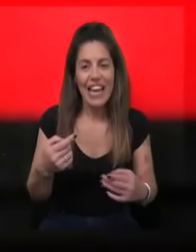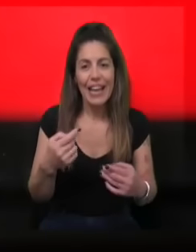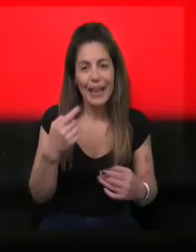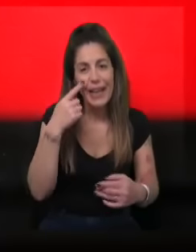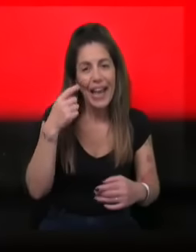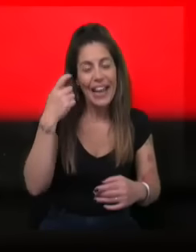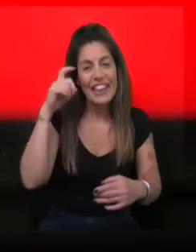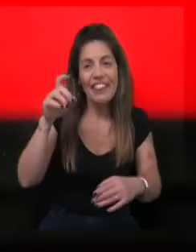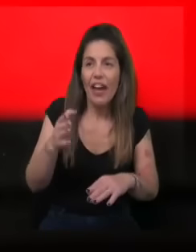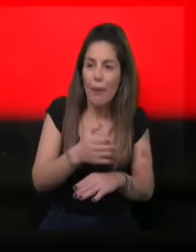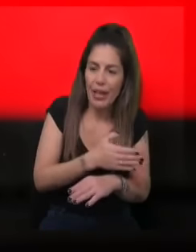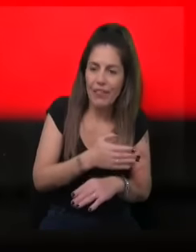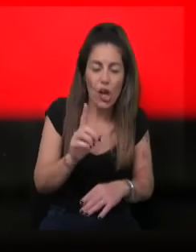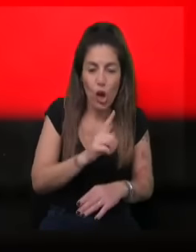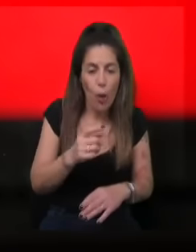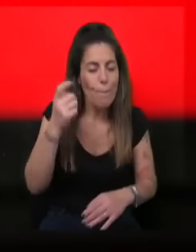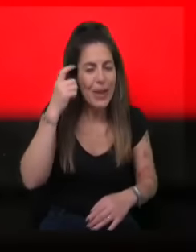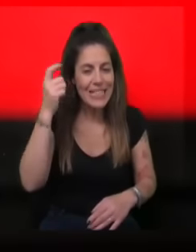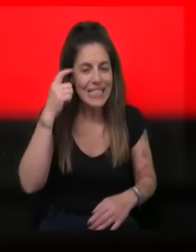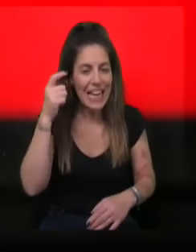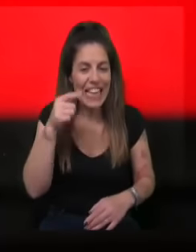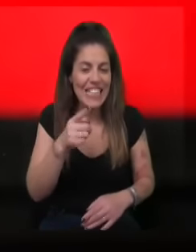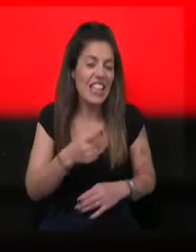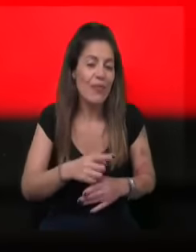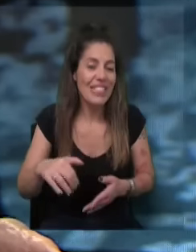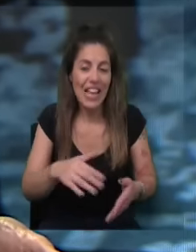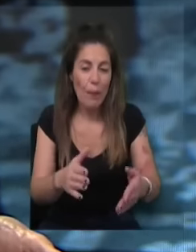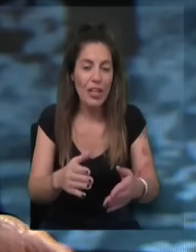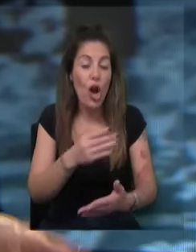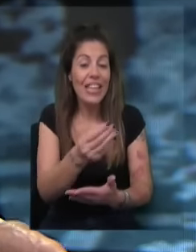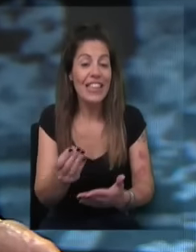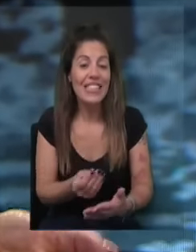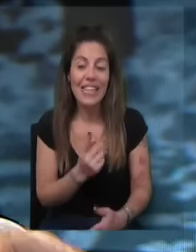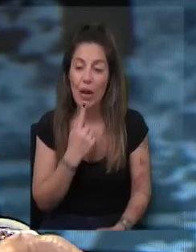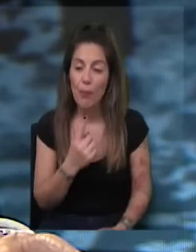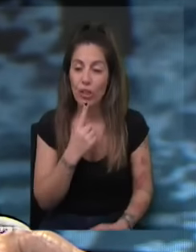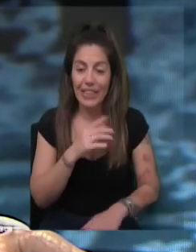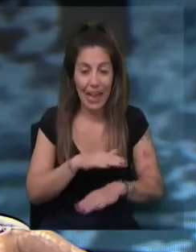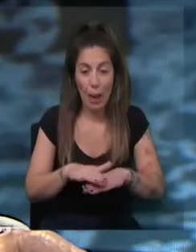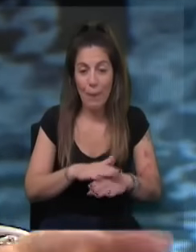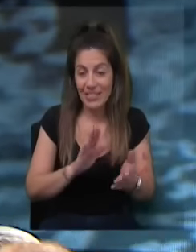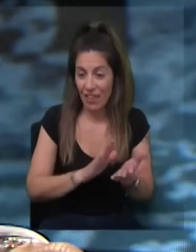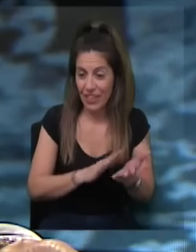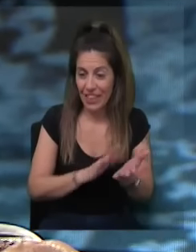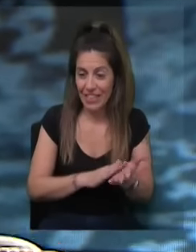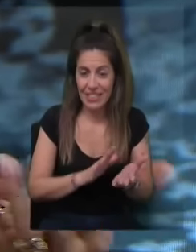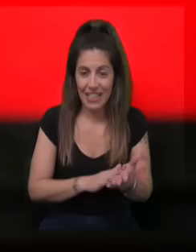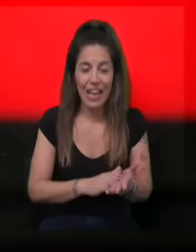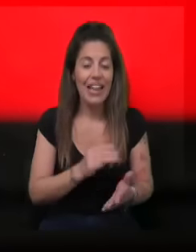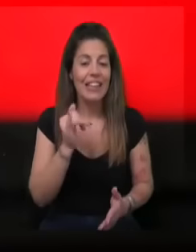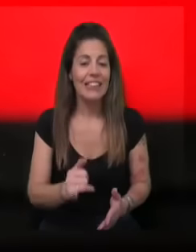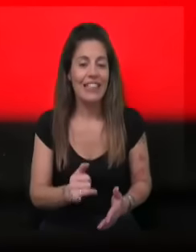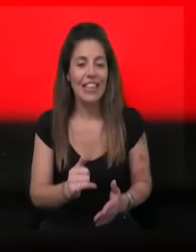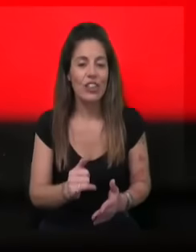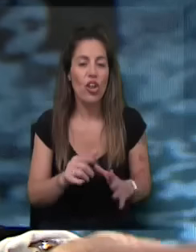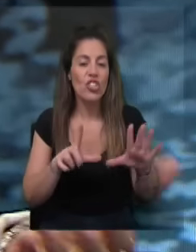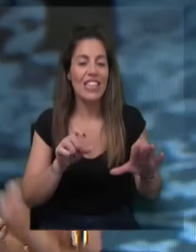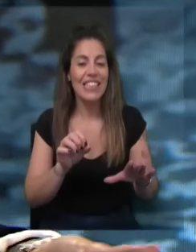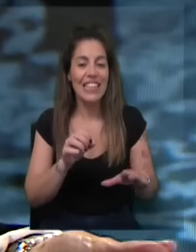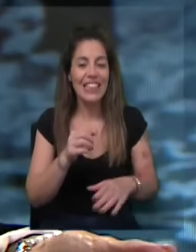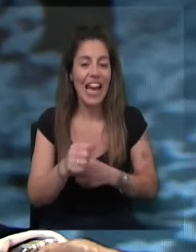ser el el camino no y diseñar políticas en base a la evidencia tenemos 70 años de